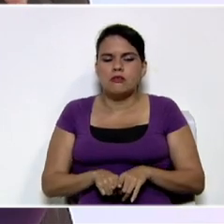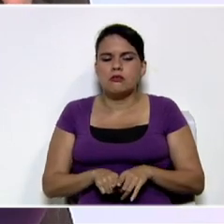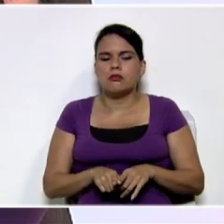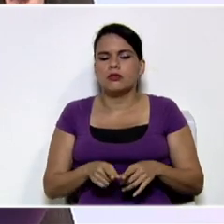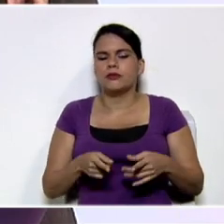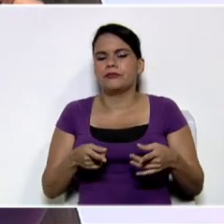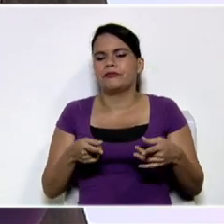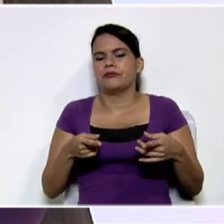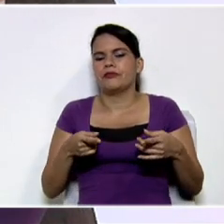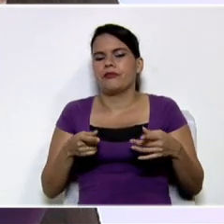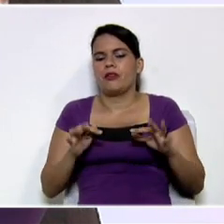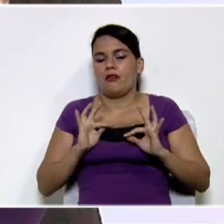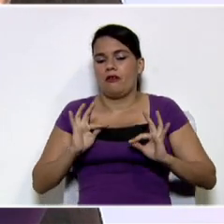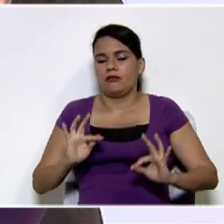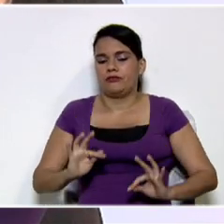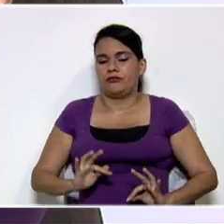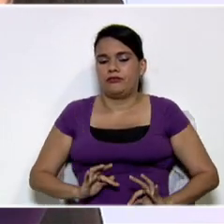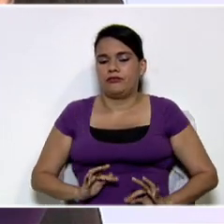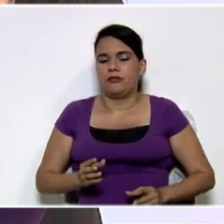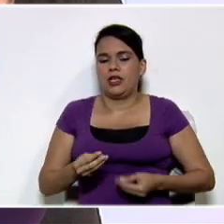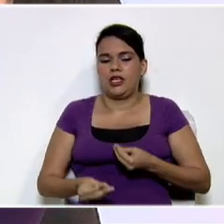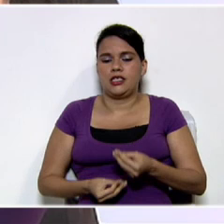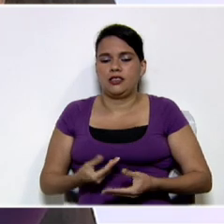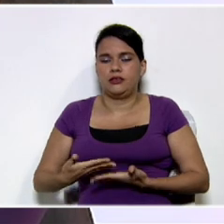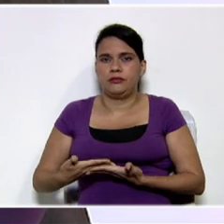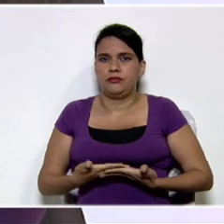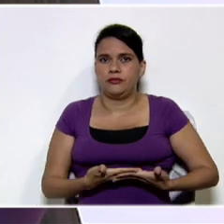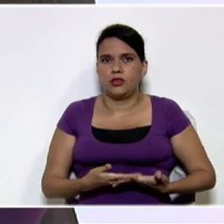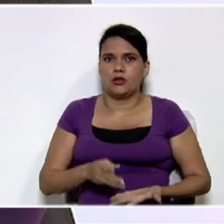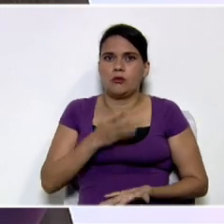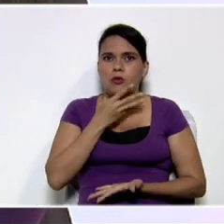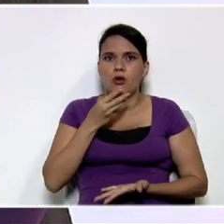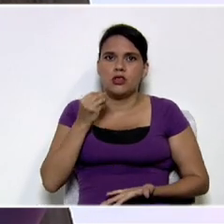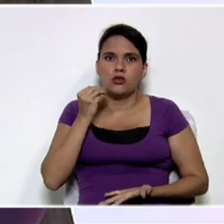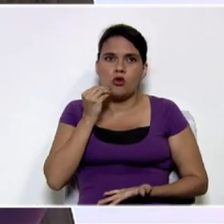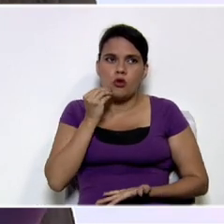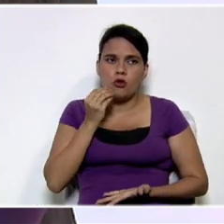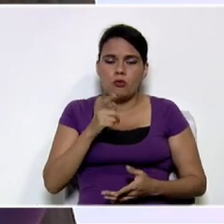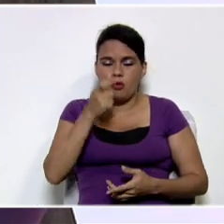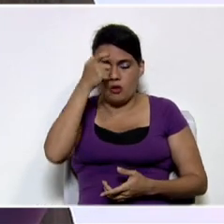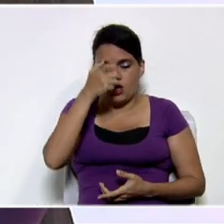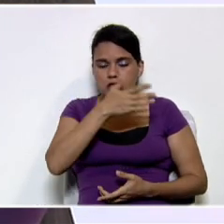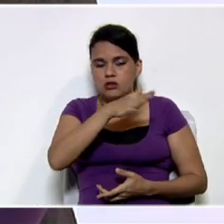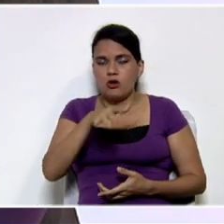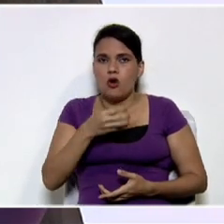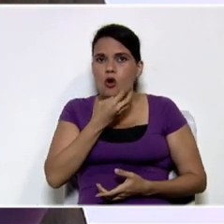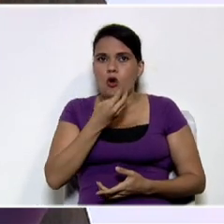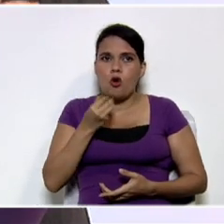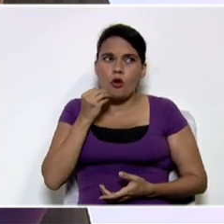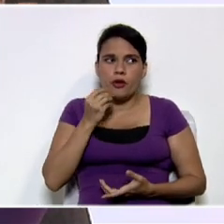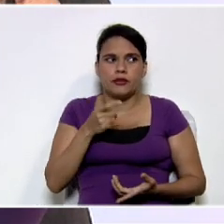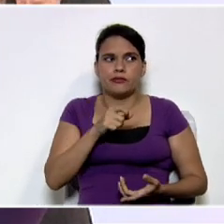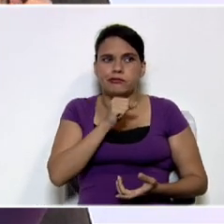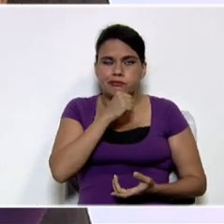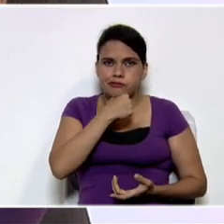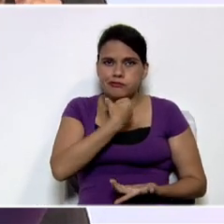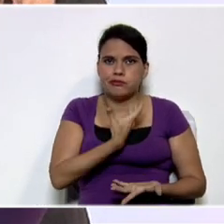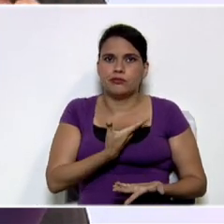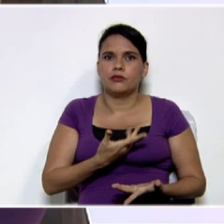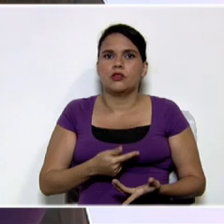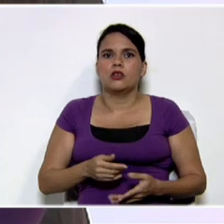Según el último censo aplicado para el año del 2018, estamos hablando que había una tasa de mortalidad de